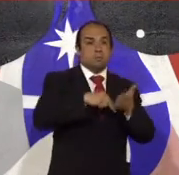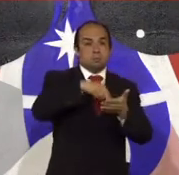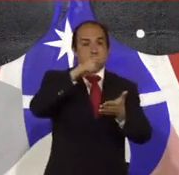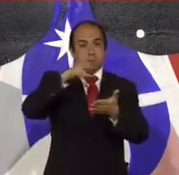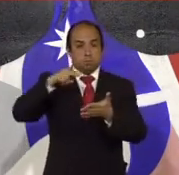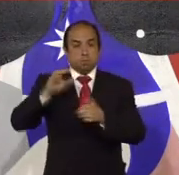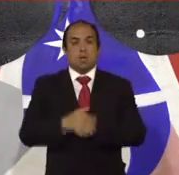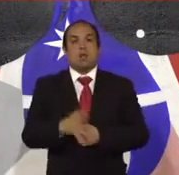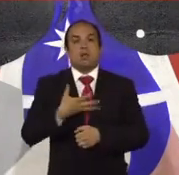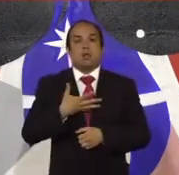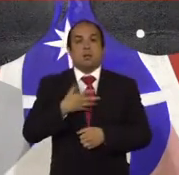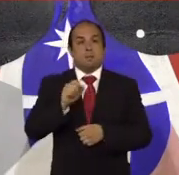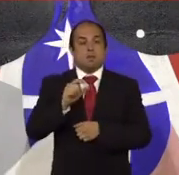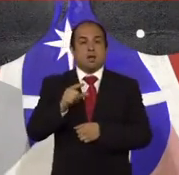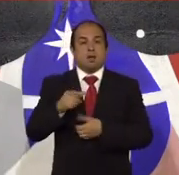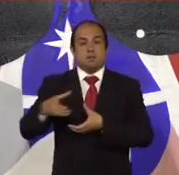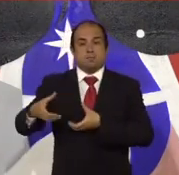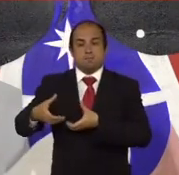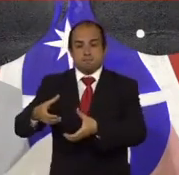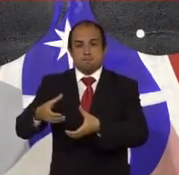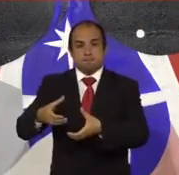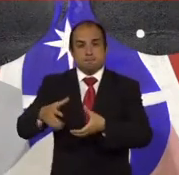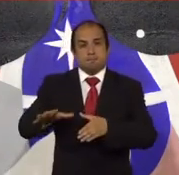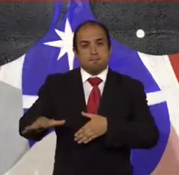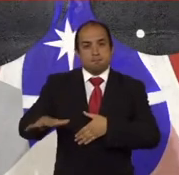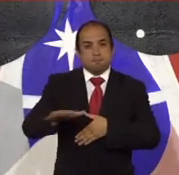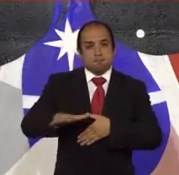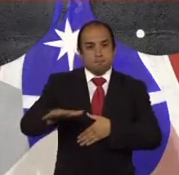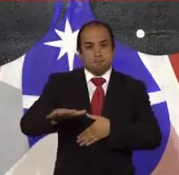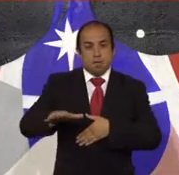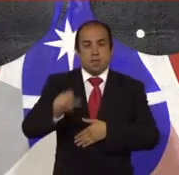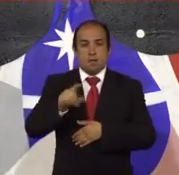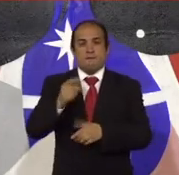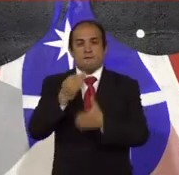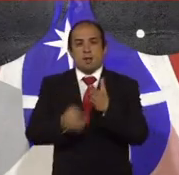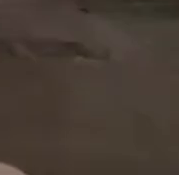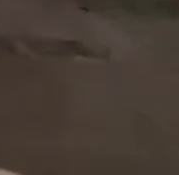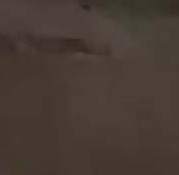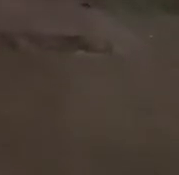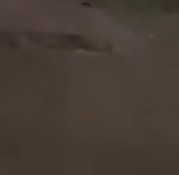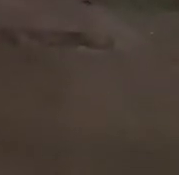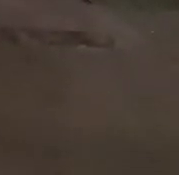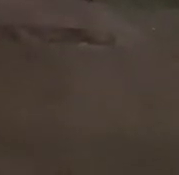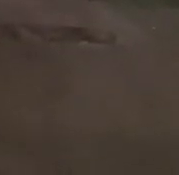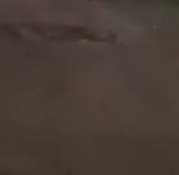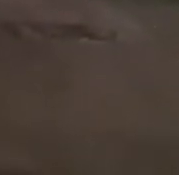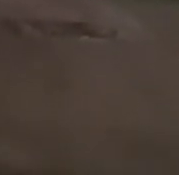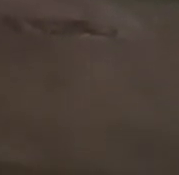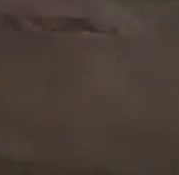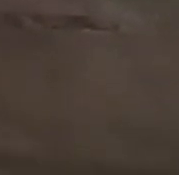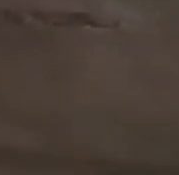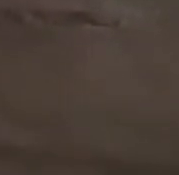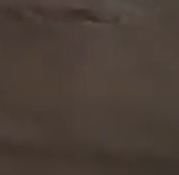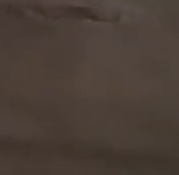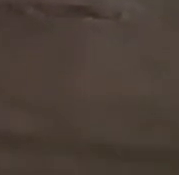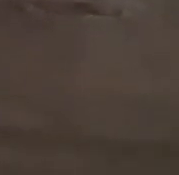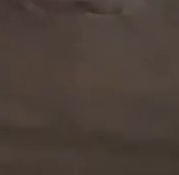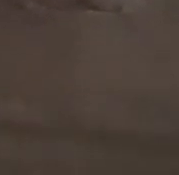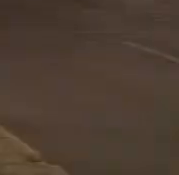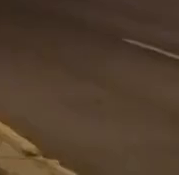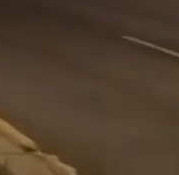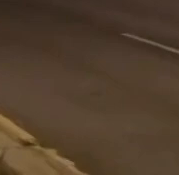la repavimentación, todavía nos faltan algunas cuestiones en las banquetas, particularmente de la accesibilidad, y tiene